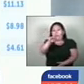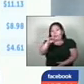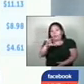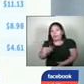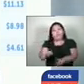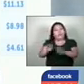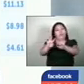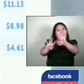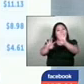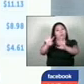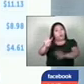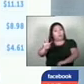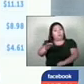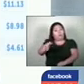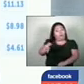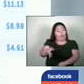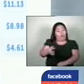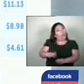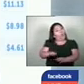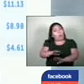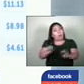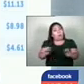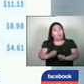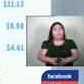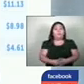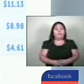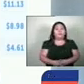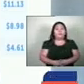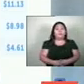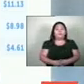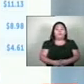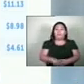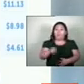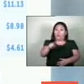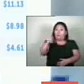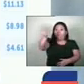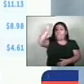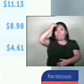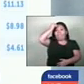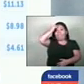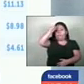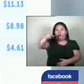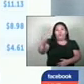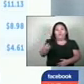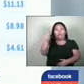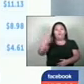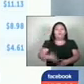centavos y el de 10 libras sin costo. Así que esto es para que lo tome en cuenta.